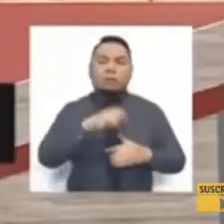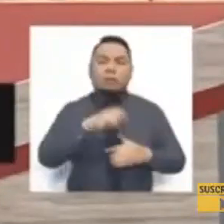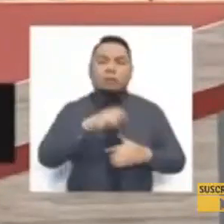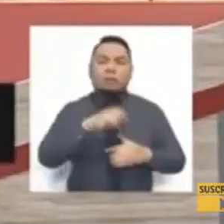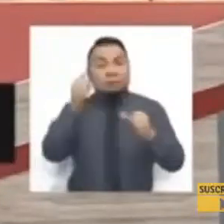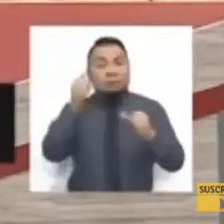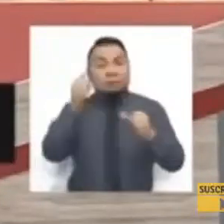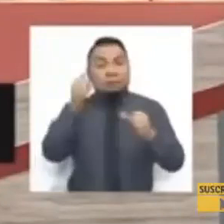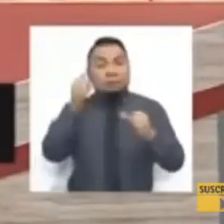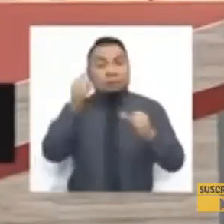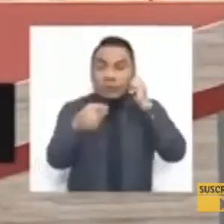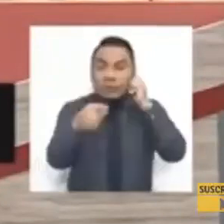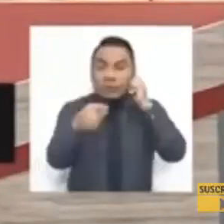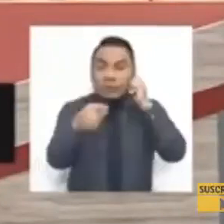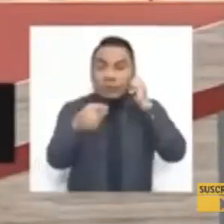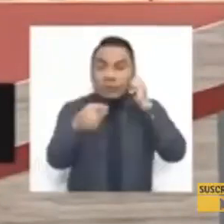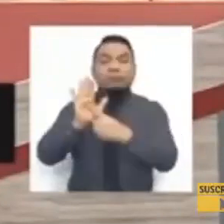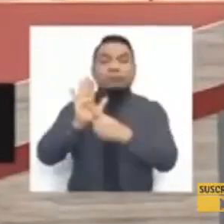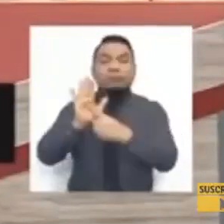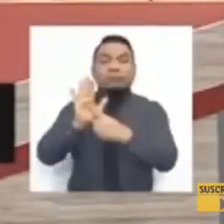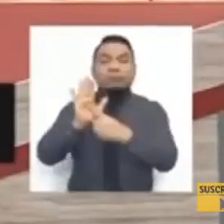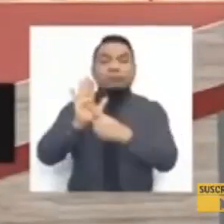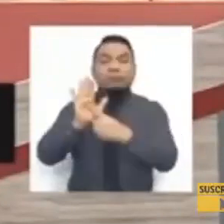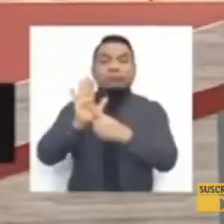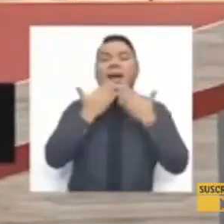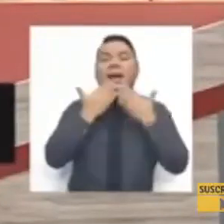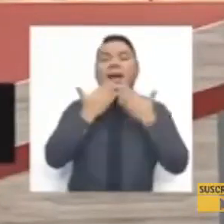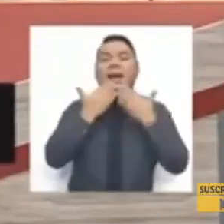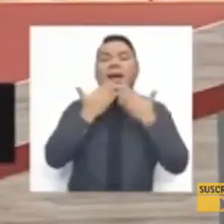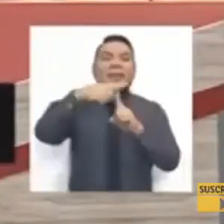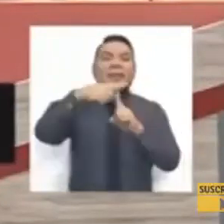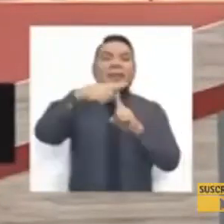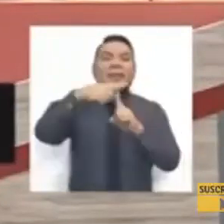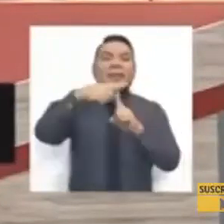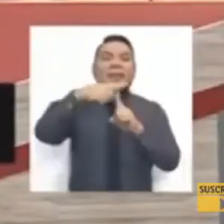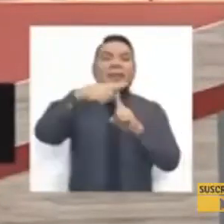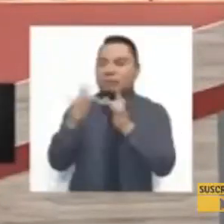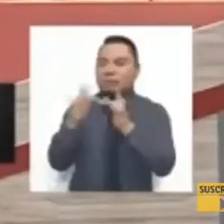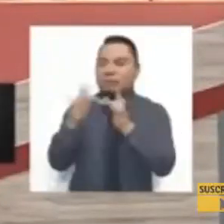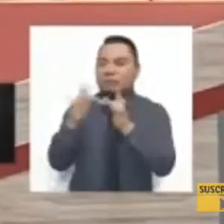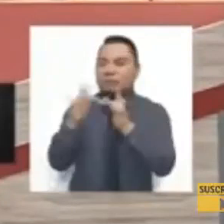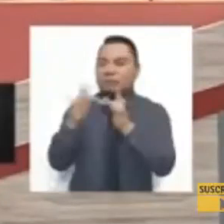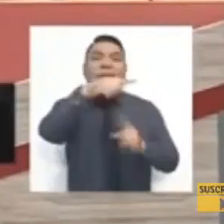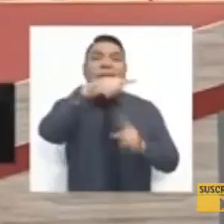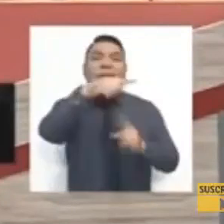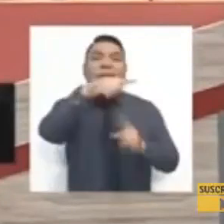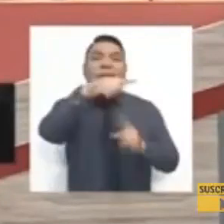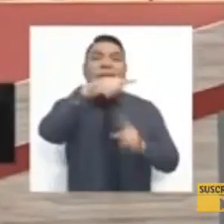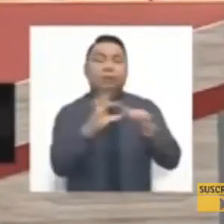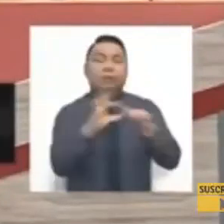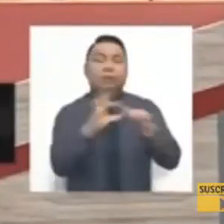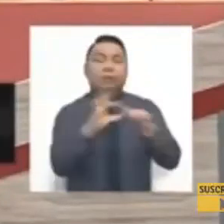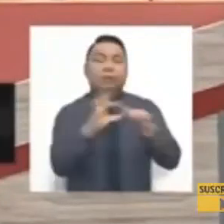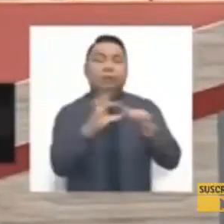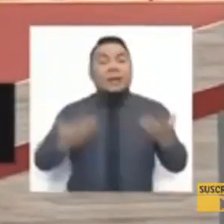la transmisión de esta noche es posible gracias a la señal de TV Perú y de JNTV, así como a través de